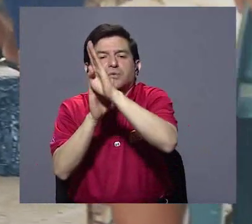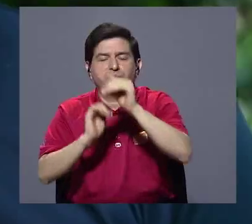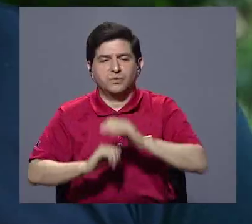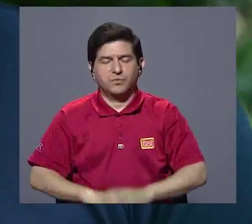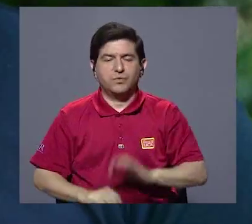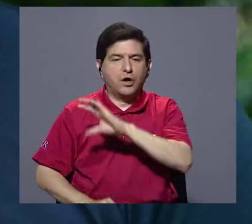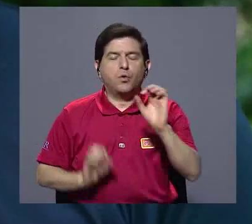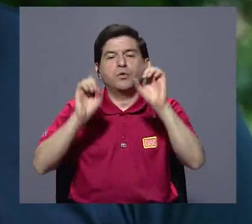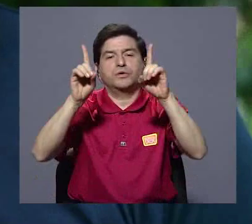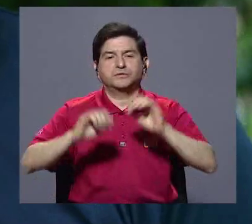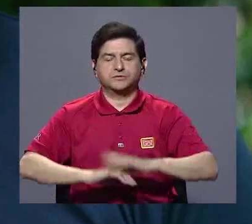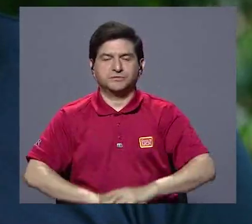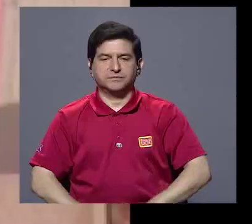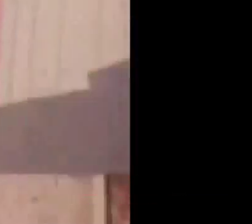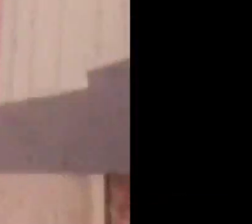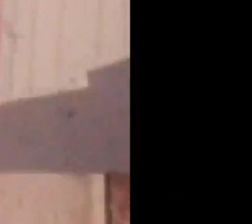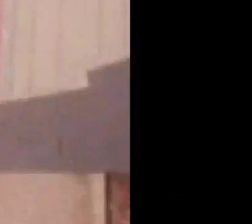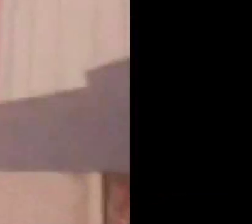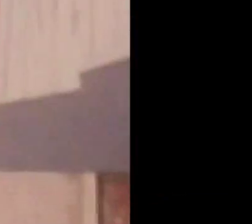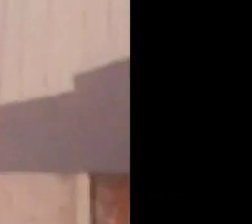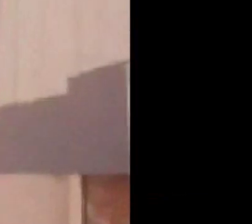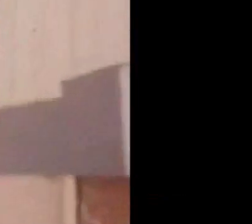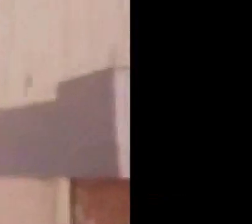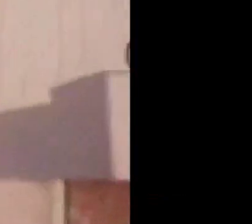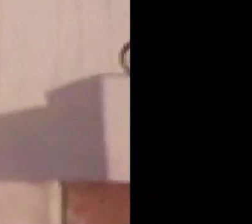ser llevado hacia el desarrollo.